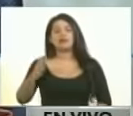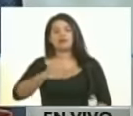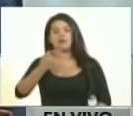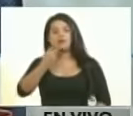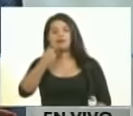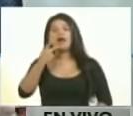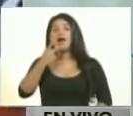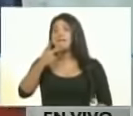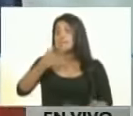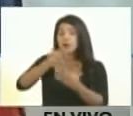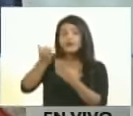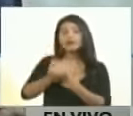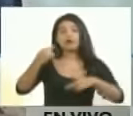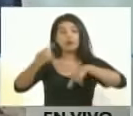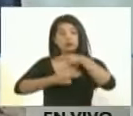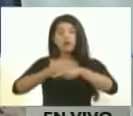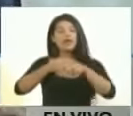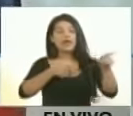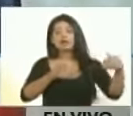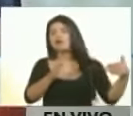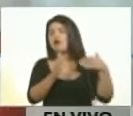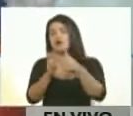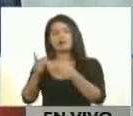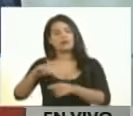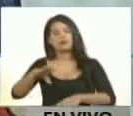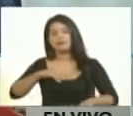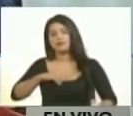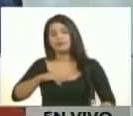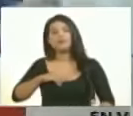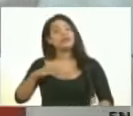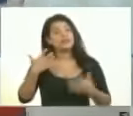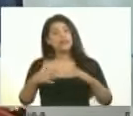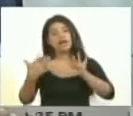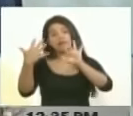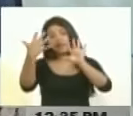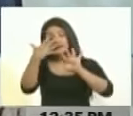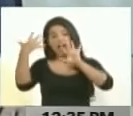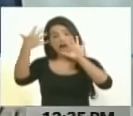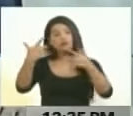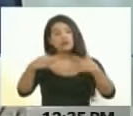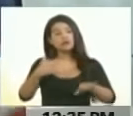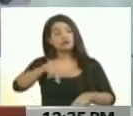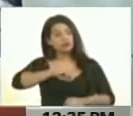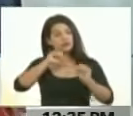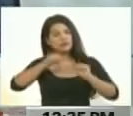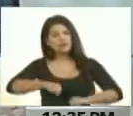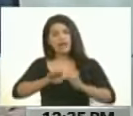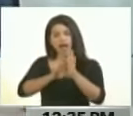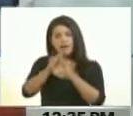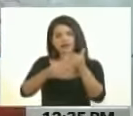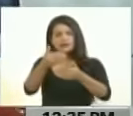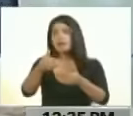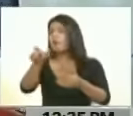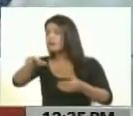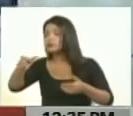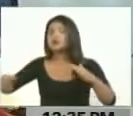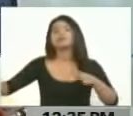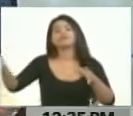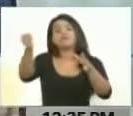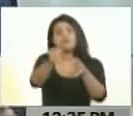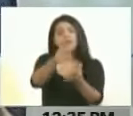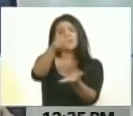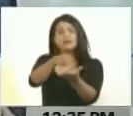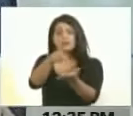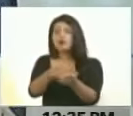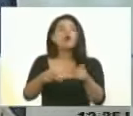nacionalistas, que en una década hemos avanzado en la incorporación de los ciudadanos, de sus hombres, de